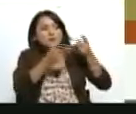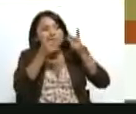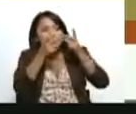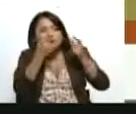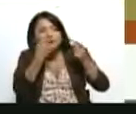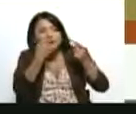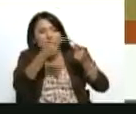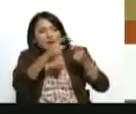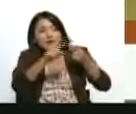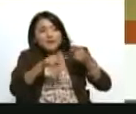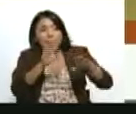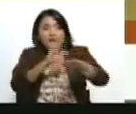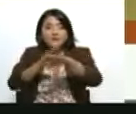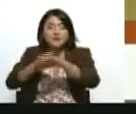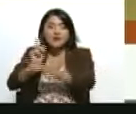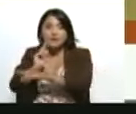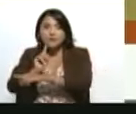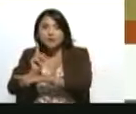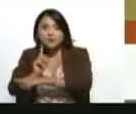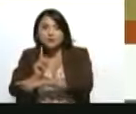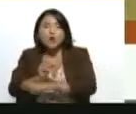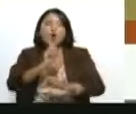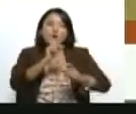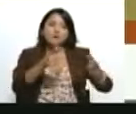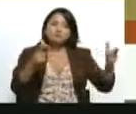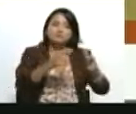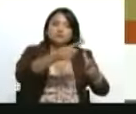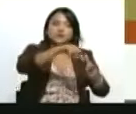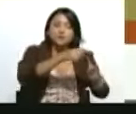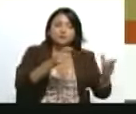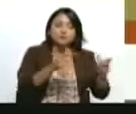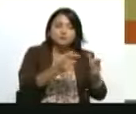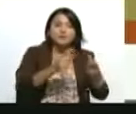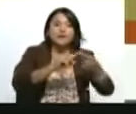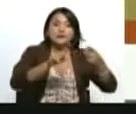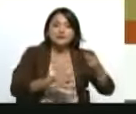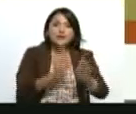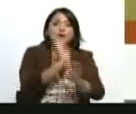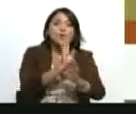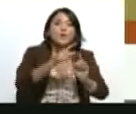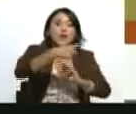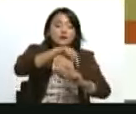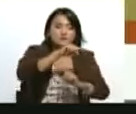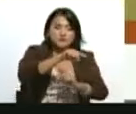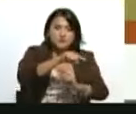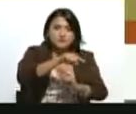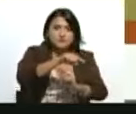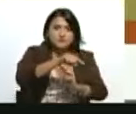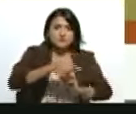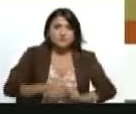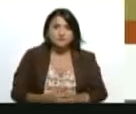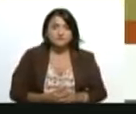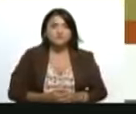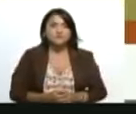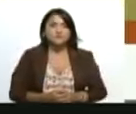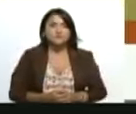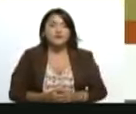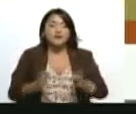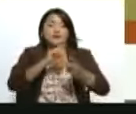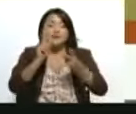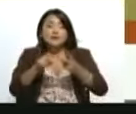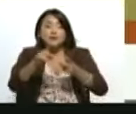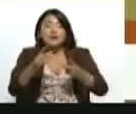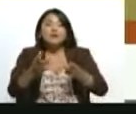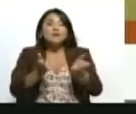vean rara, avisan de una vez. De una vez, ese es el equipo para la estación de la subestación. Si es una estación